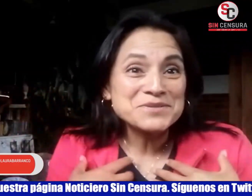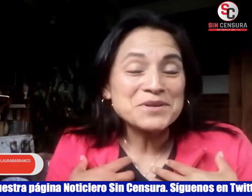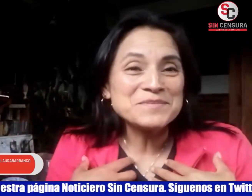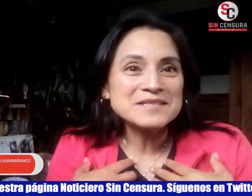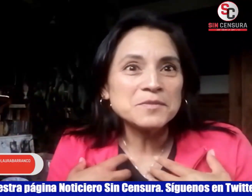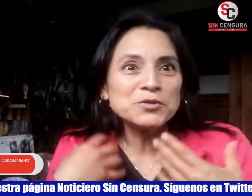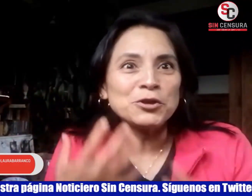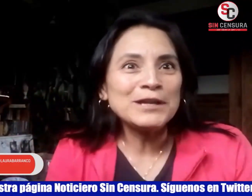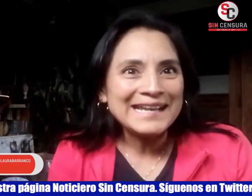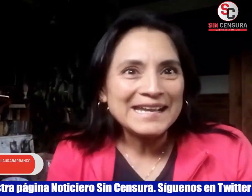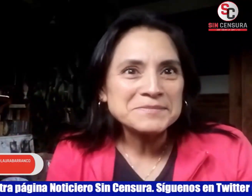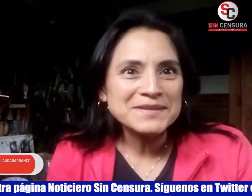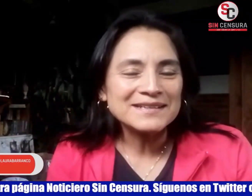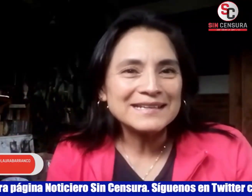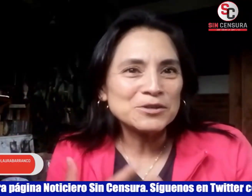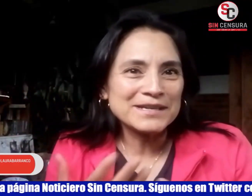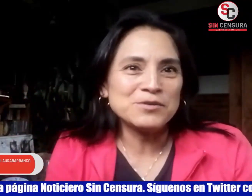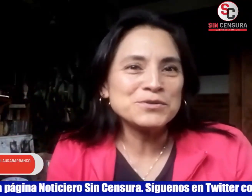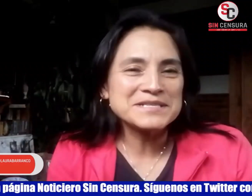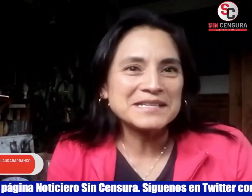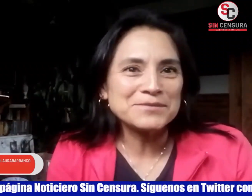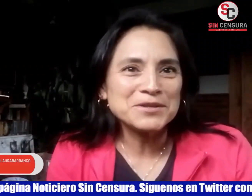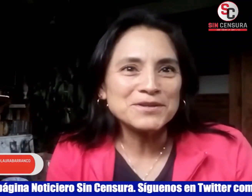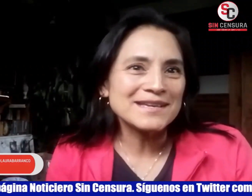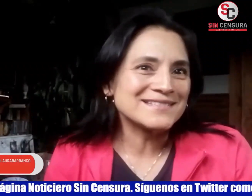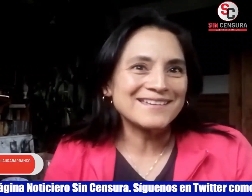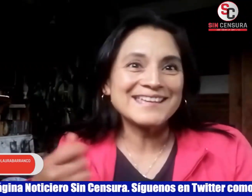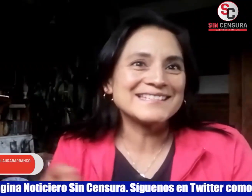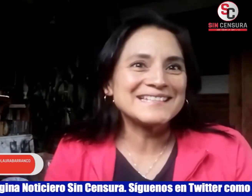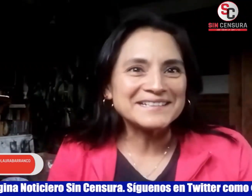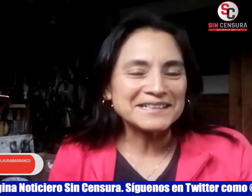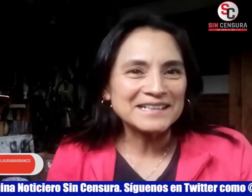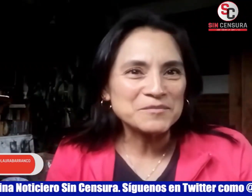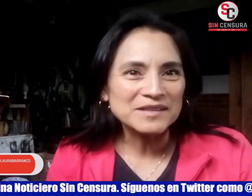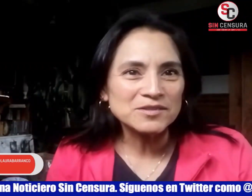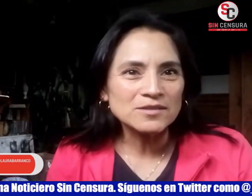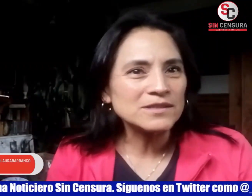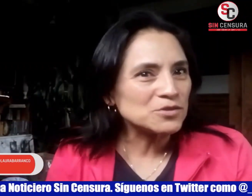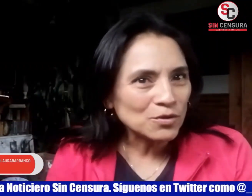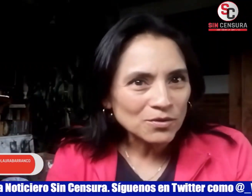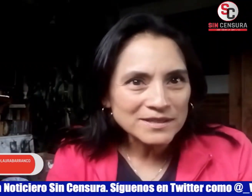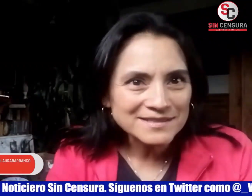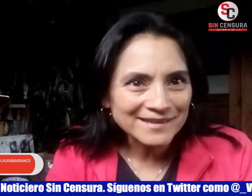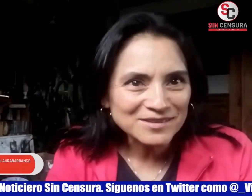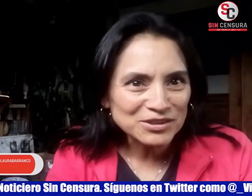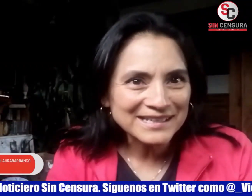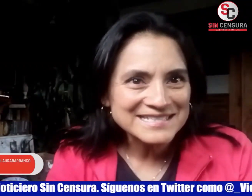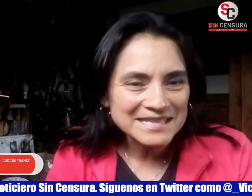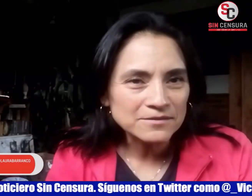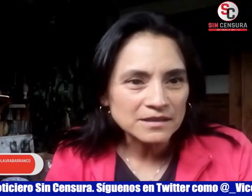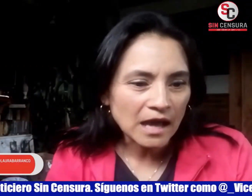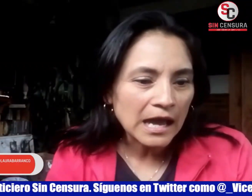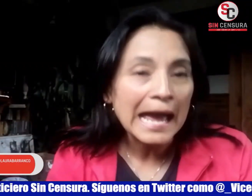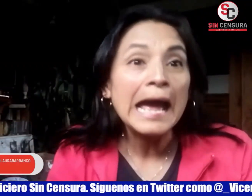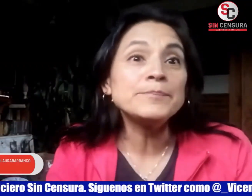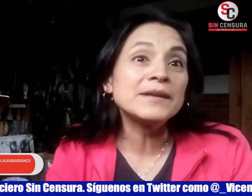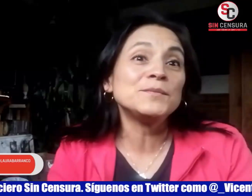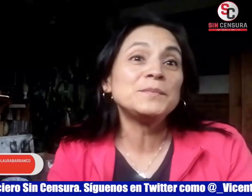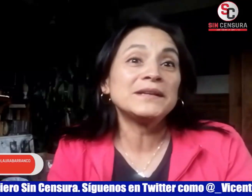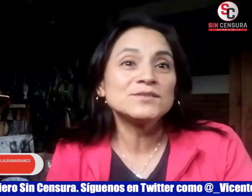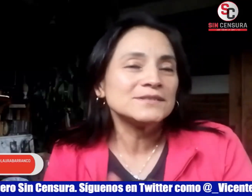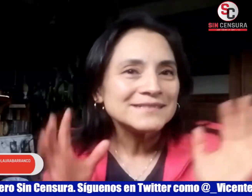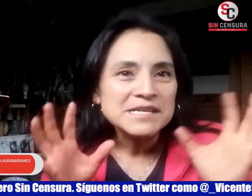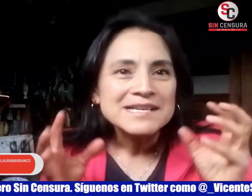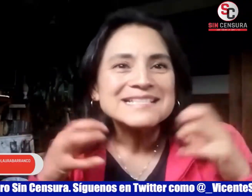cercanos de uno mismo no leen bien lo que uno escribió y hasta ya te están reclamando algo y no, es que no leíste bien.